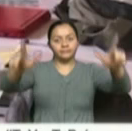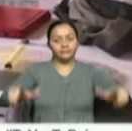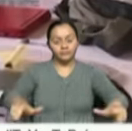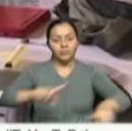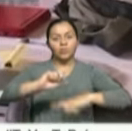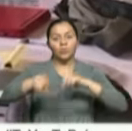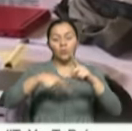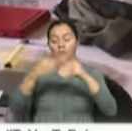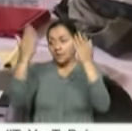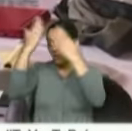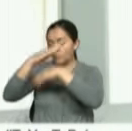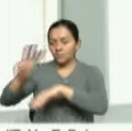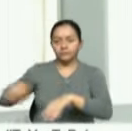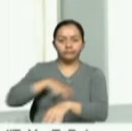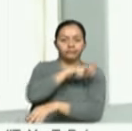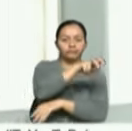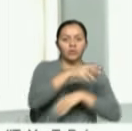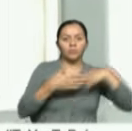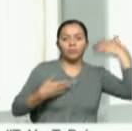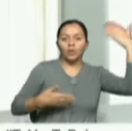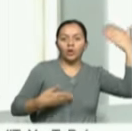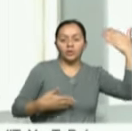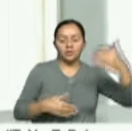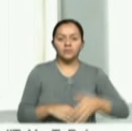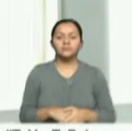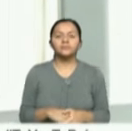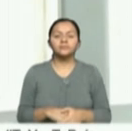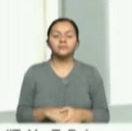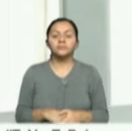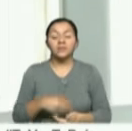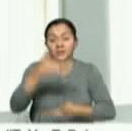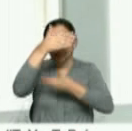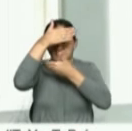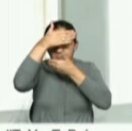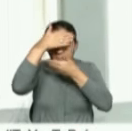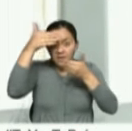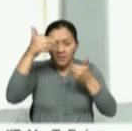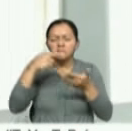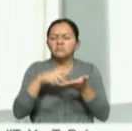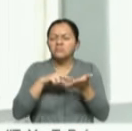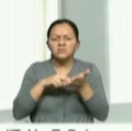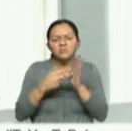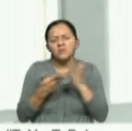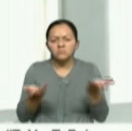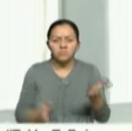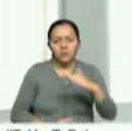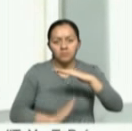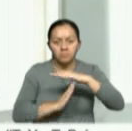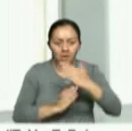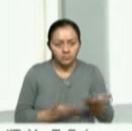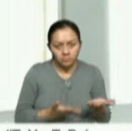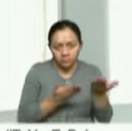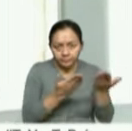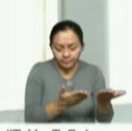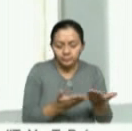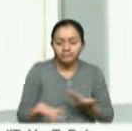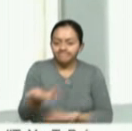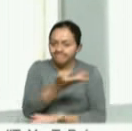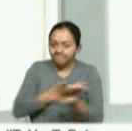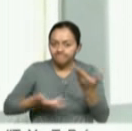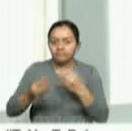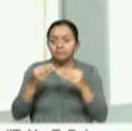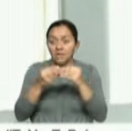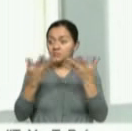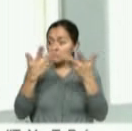arena política. Las FARC están con la paz, las FARC están pensando en convertirse en